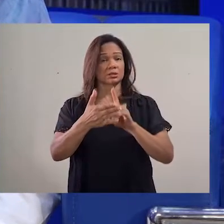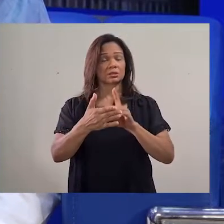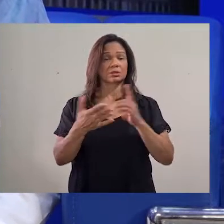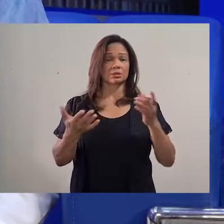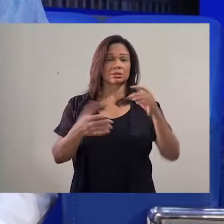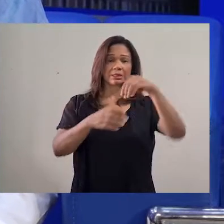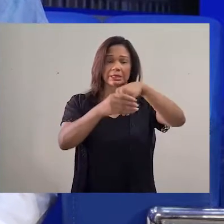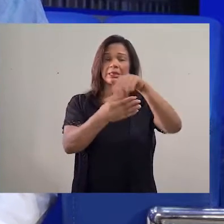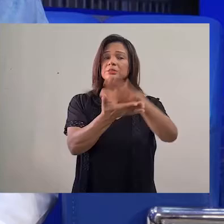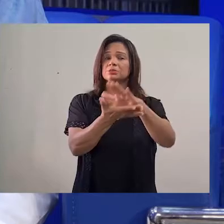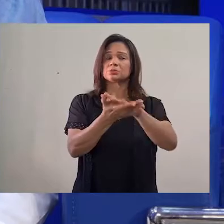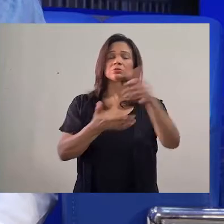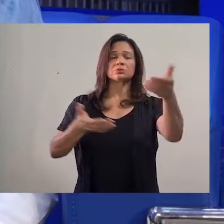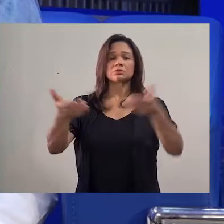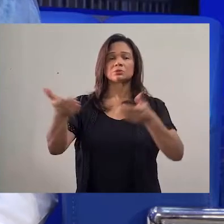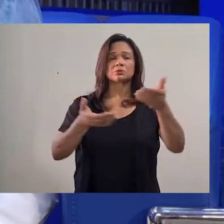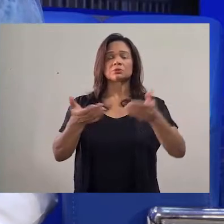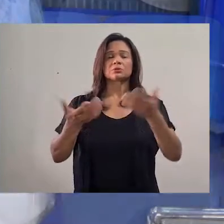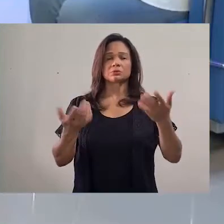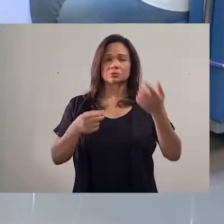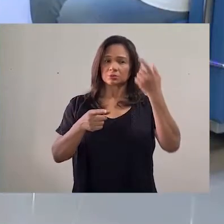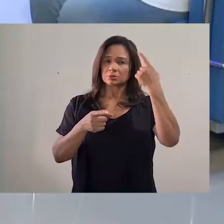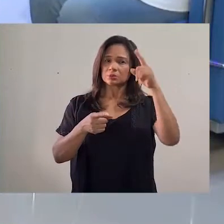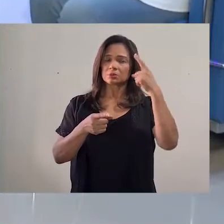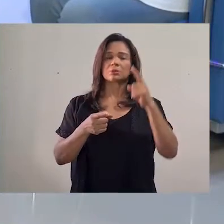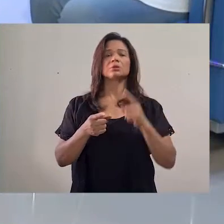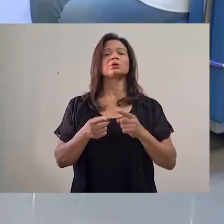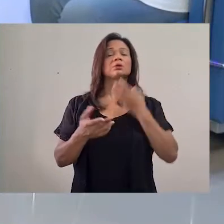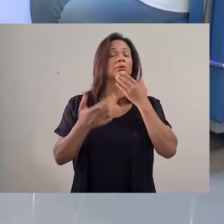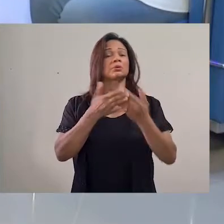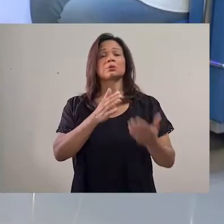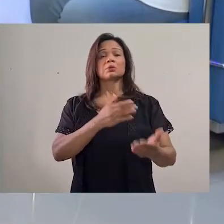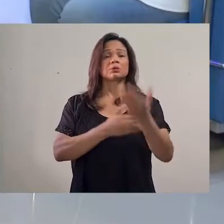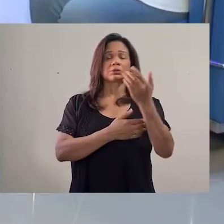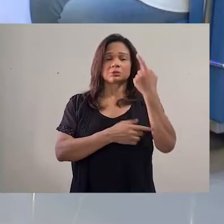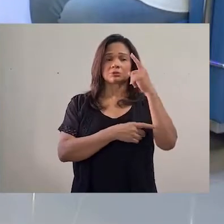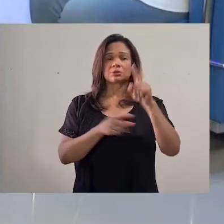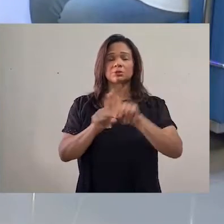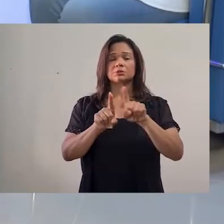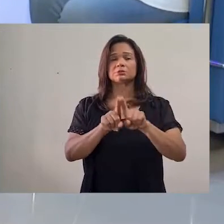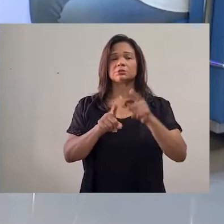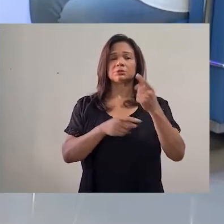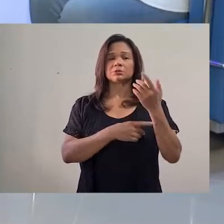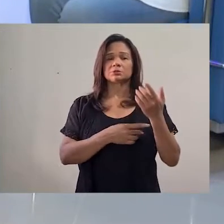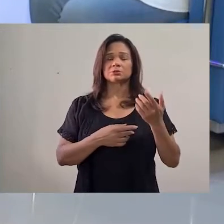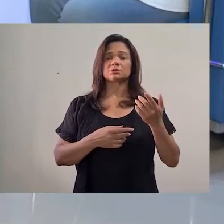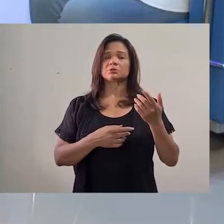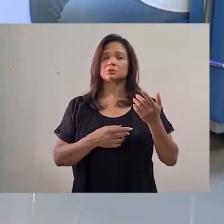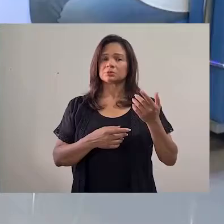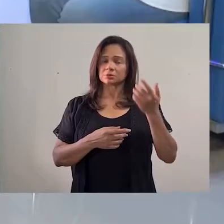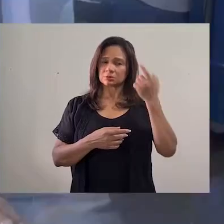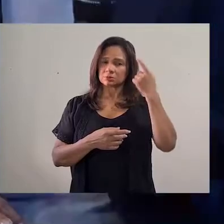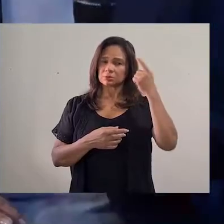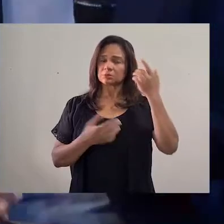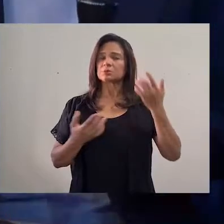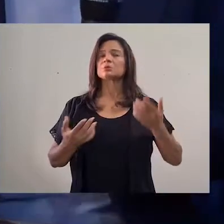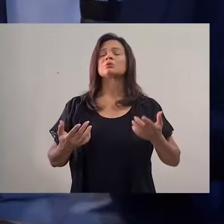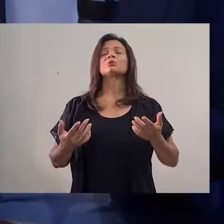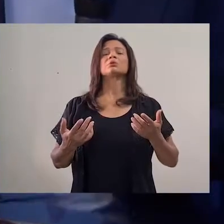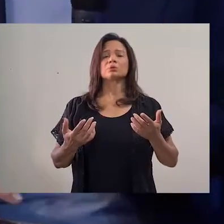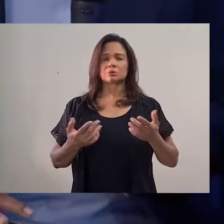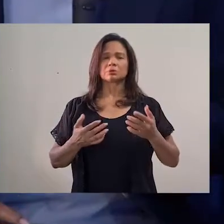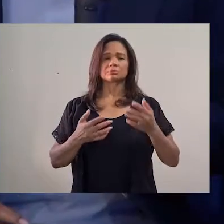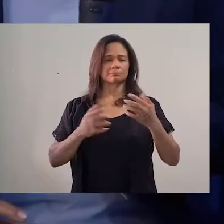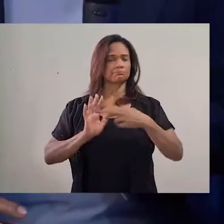con discapacidad en las escuelas. Bienvenidas. Muchas gracias, Yumilka. Buenos días a la audiencia. Estamos aquí